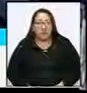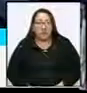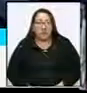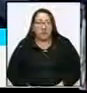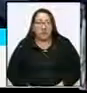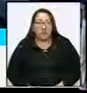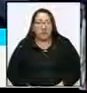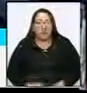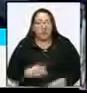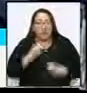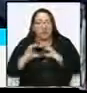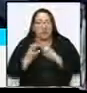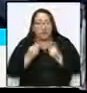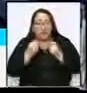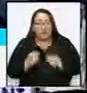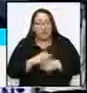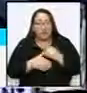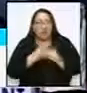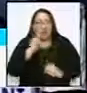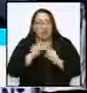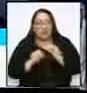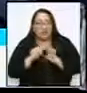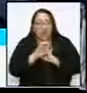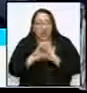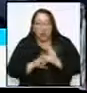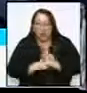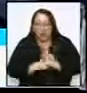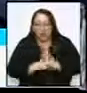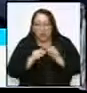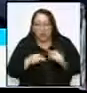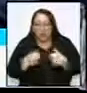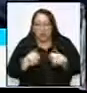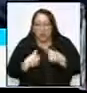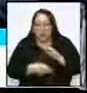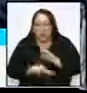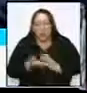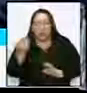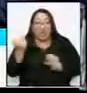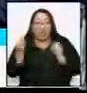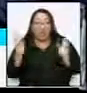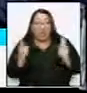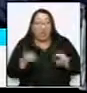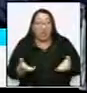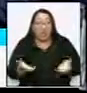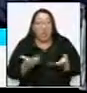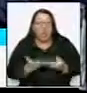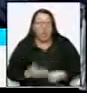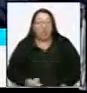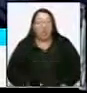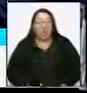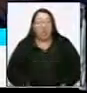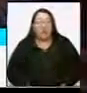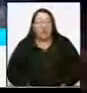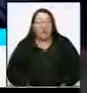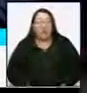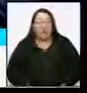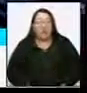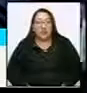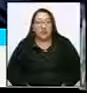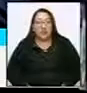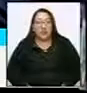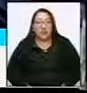Insistir en que las reformas constitucionales tienen que salir tal como se plantean significa atribuirse